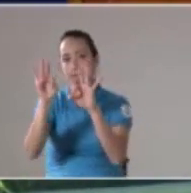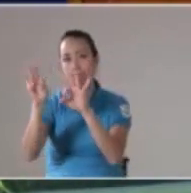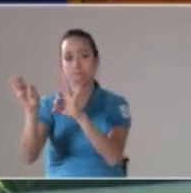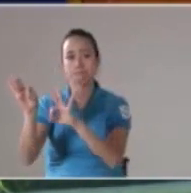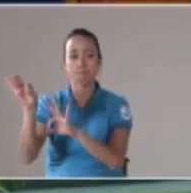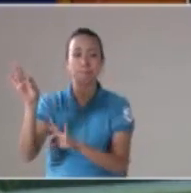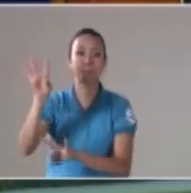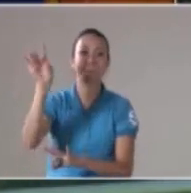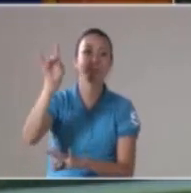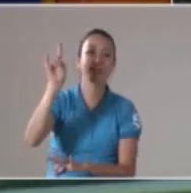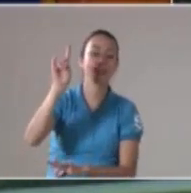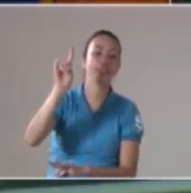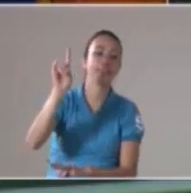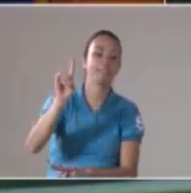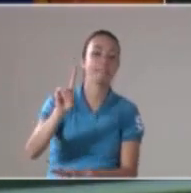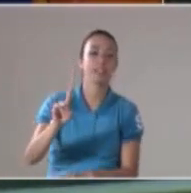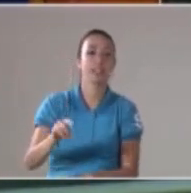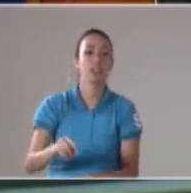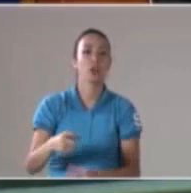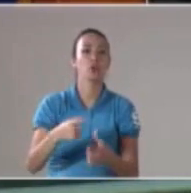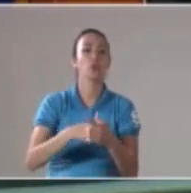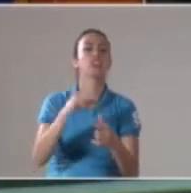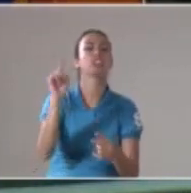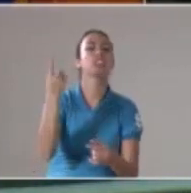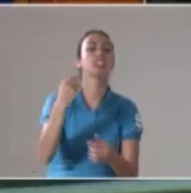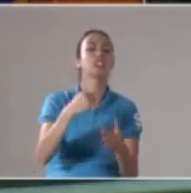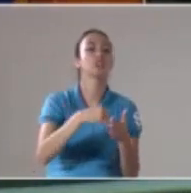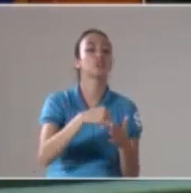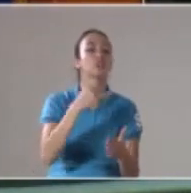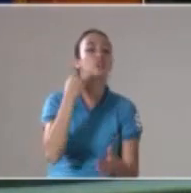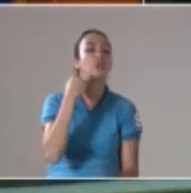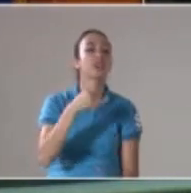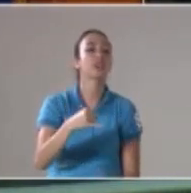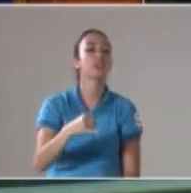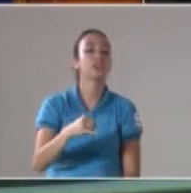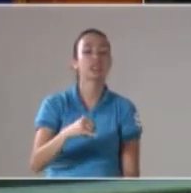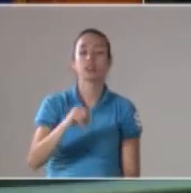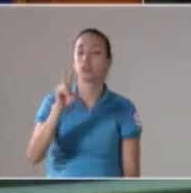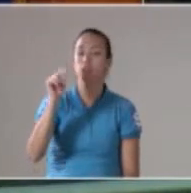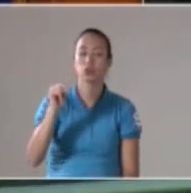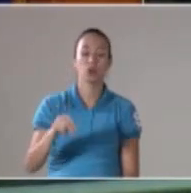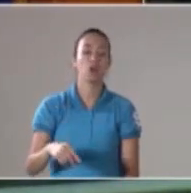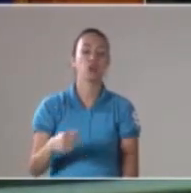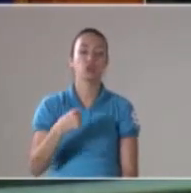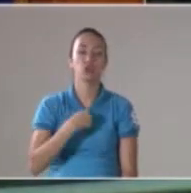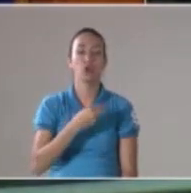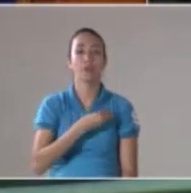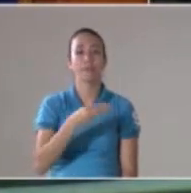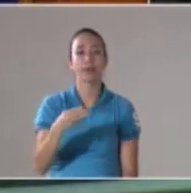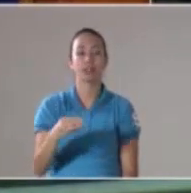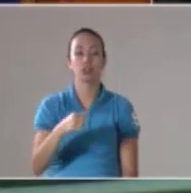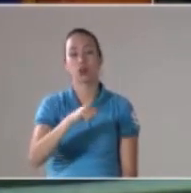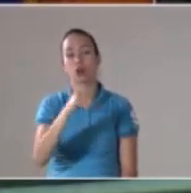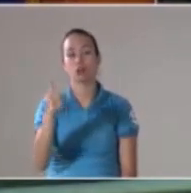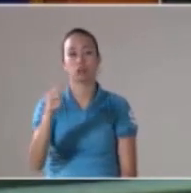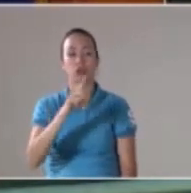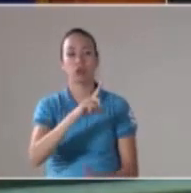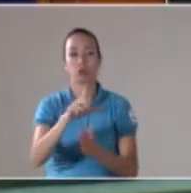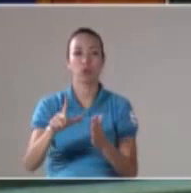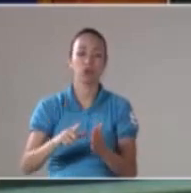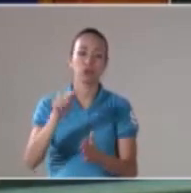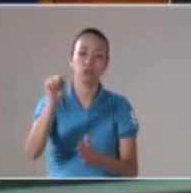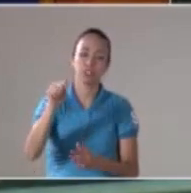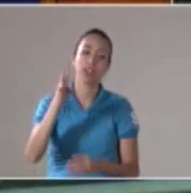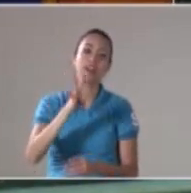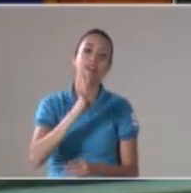dónde, señor? ¿Qué sinagoga? Nada, que sinagoga ni que nada. A la isla de Melita lo voy a mandar y va a haber un naufragio, y usted le va a